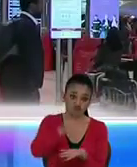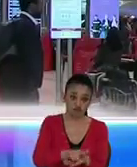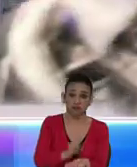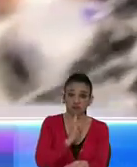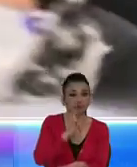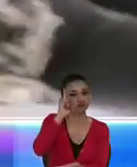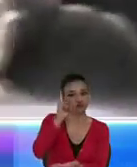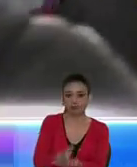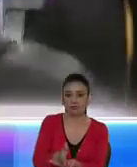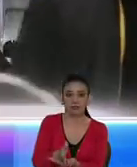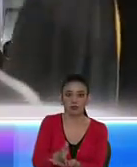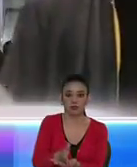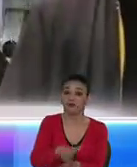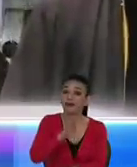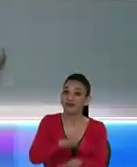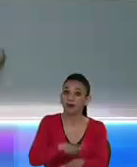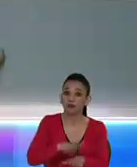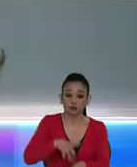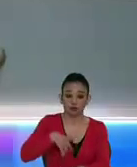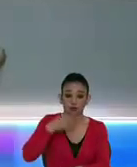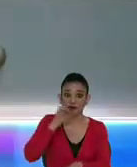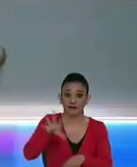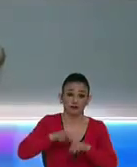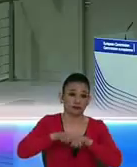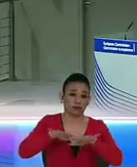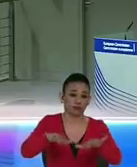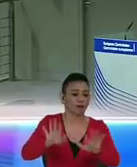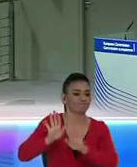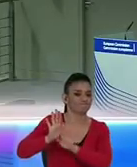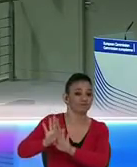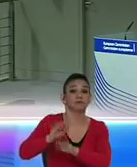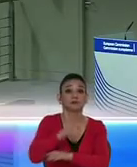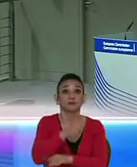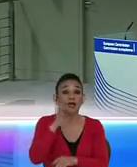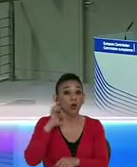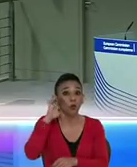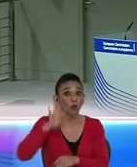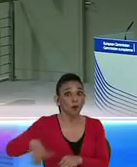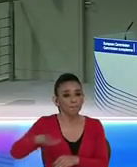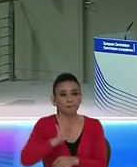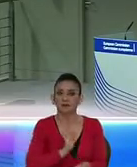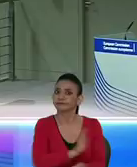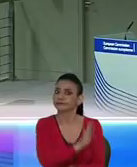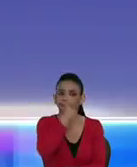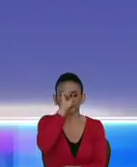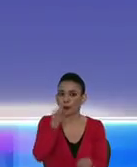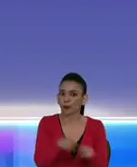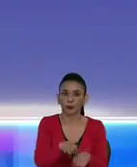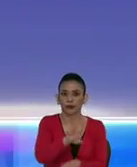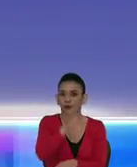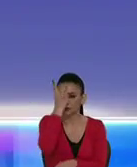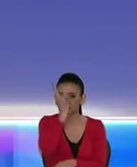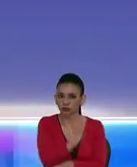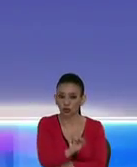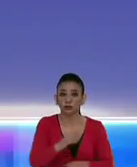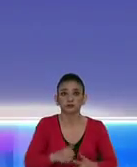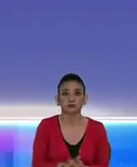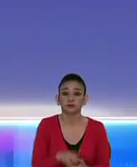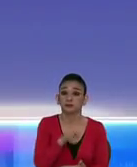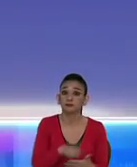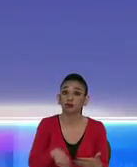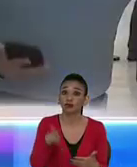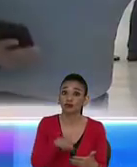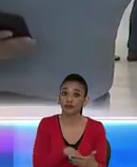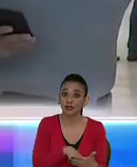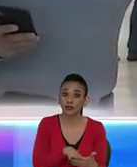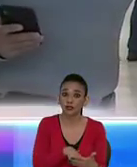el alcance que está teniendo el coronavirus en el mundo, la Unión Europea rechazó esta decisión. Pues a su decir, la prohibición se hizo de